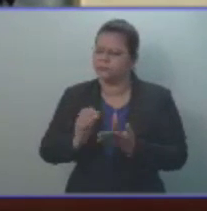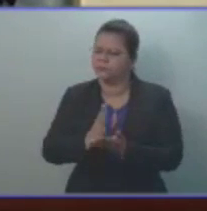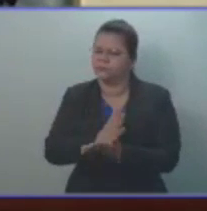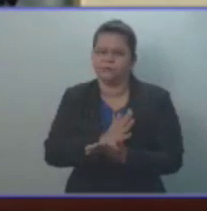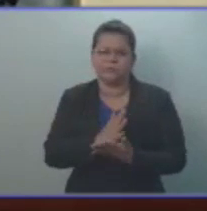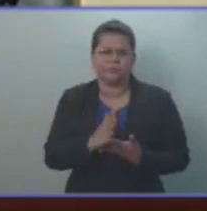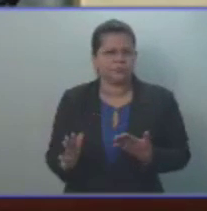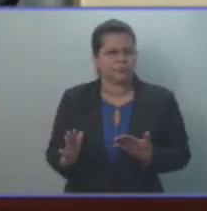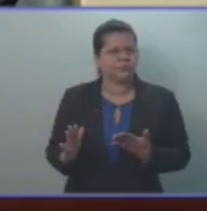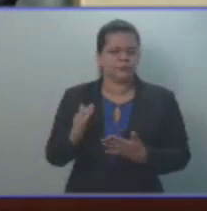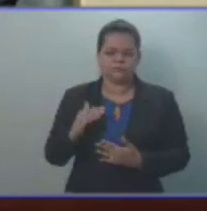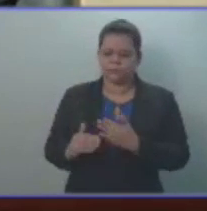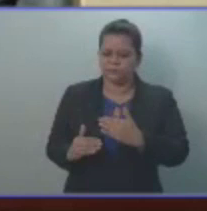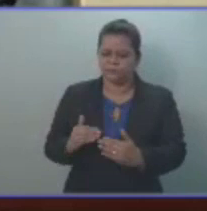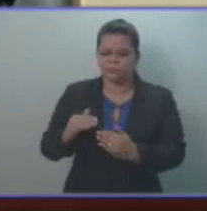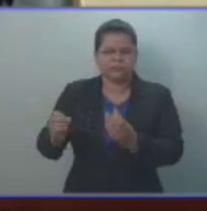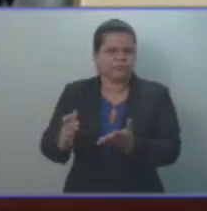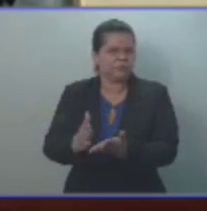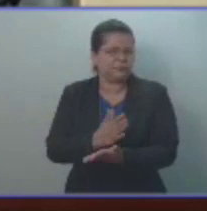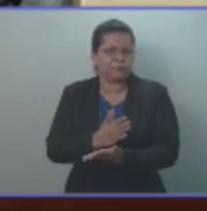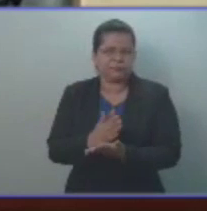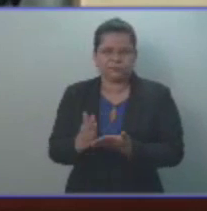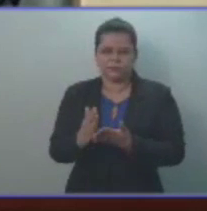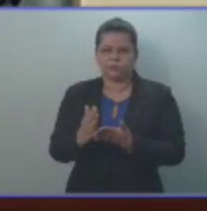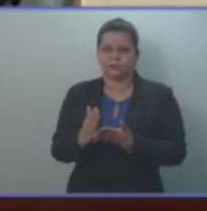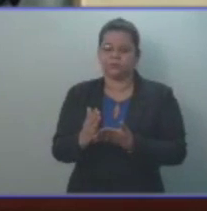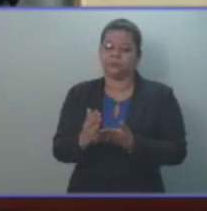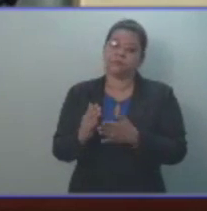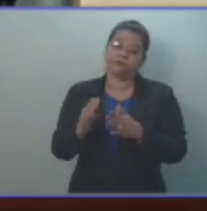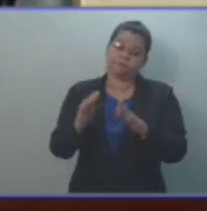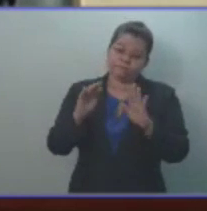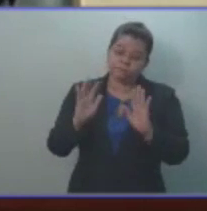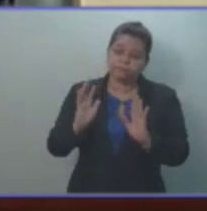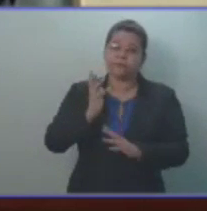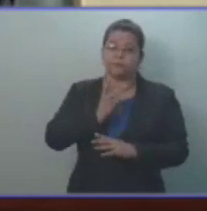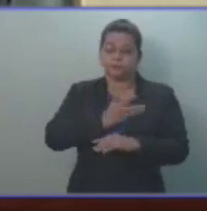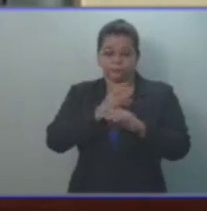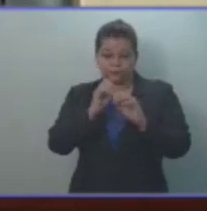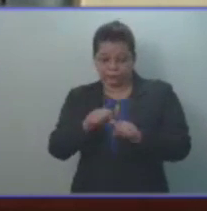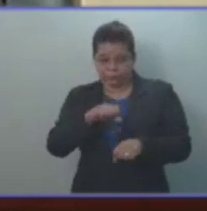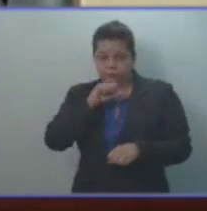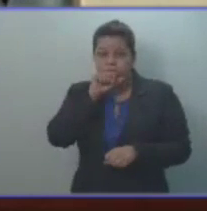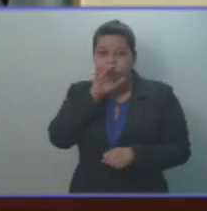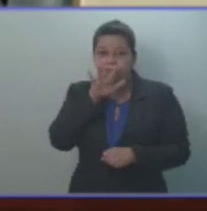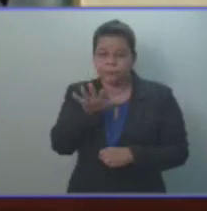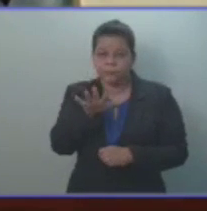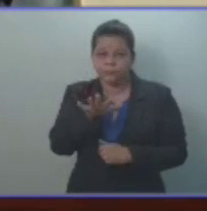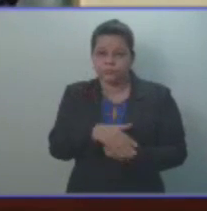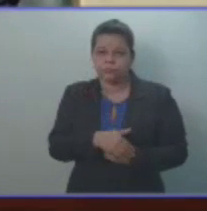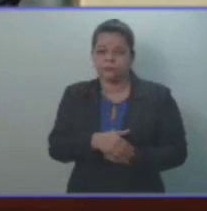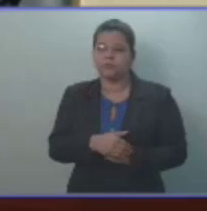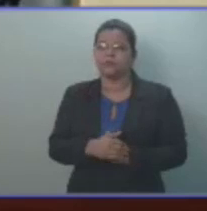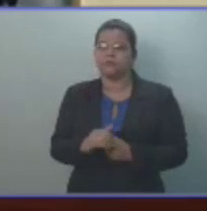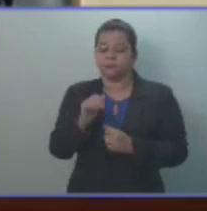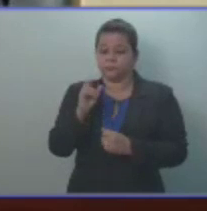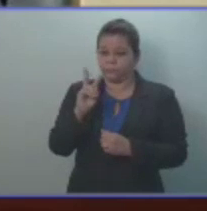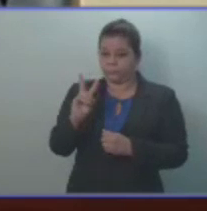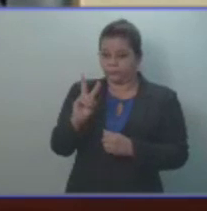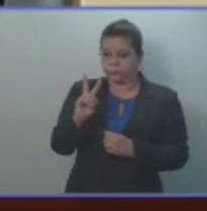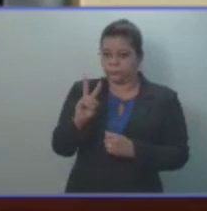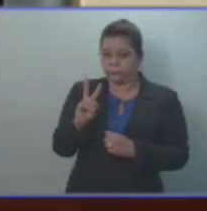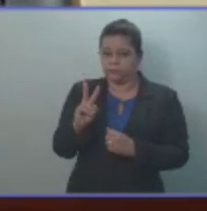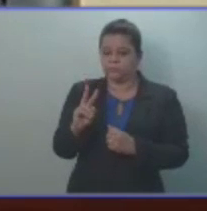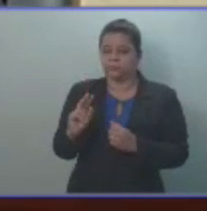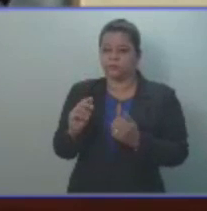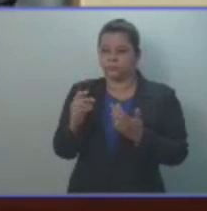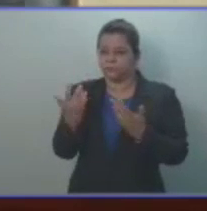absolutamente ningún procedimiento. Lo que sí es bueno decir es que los colegas del FMLN están en su pleno